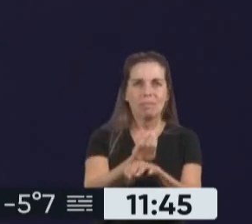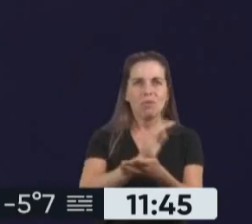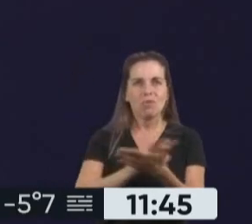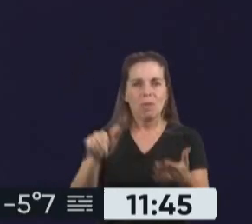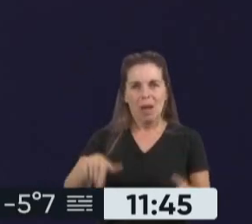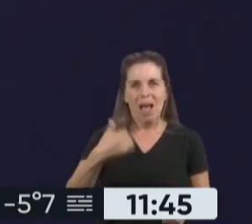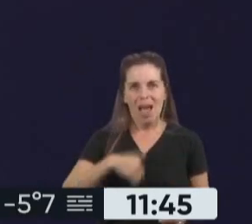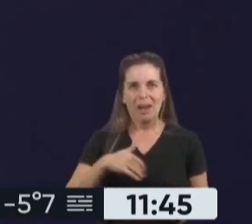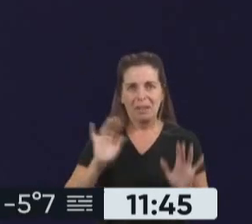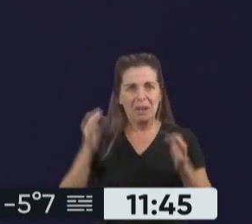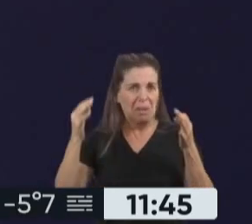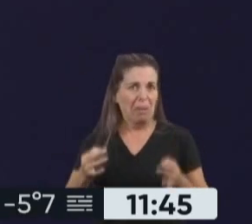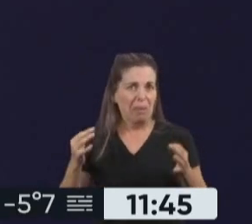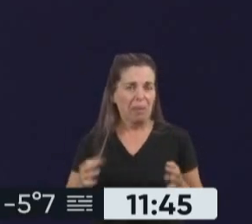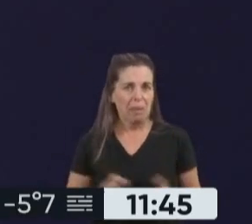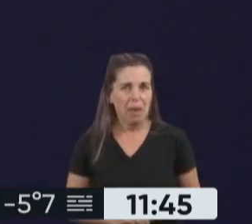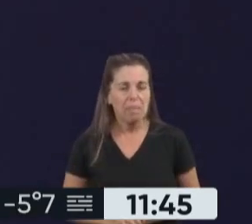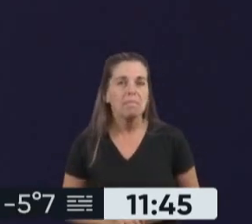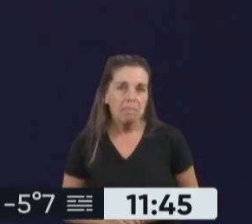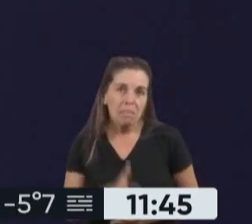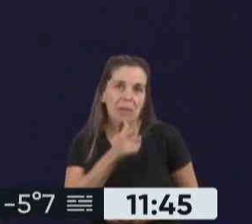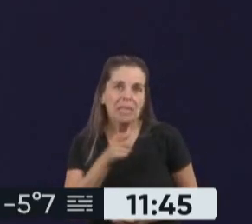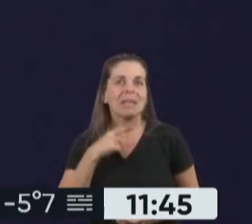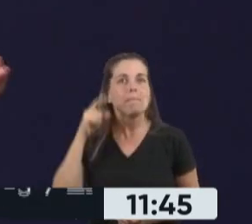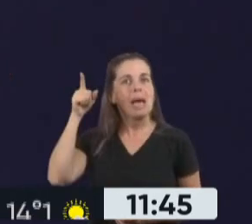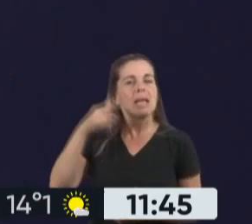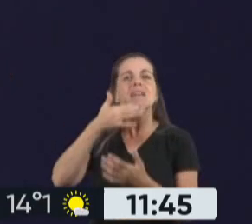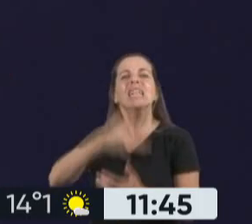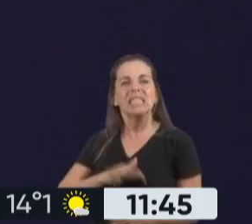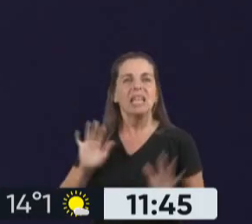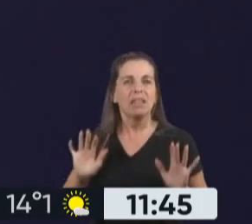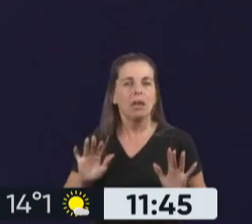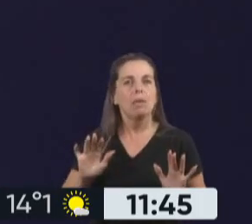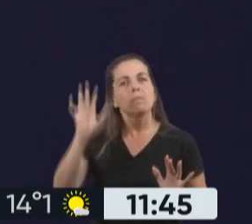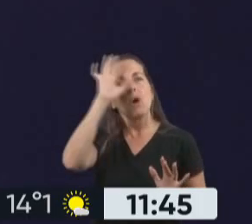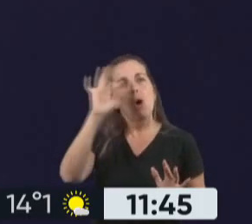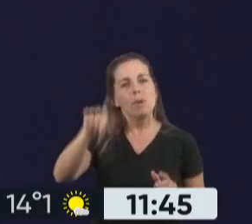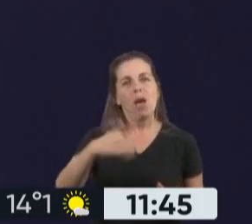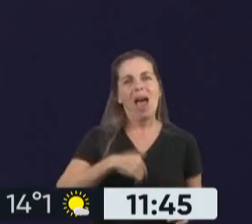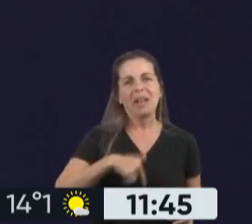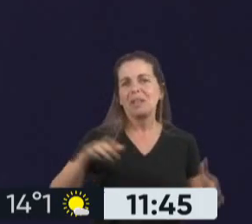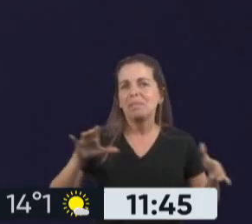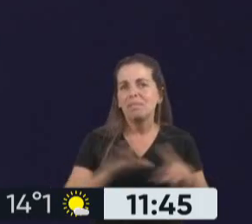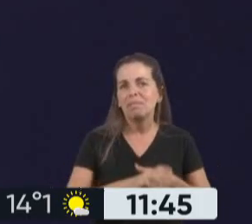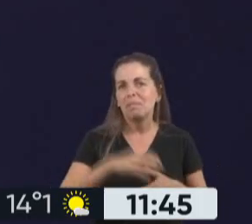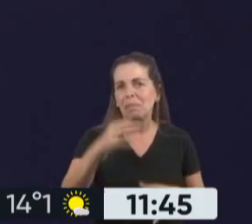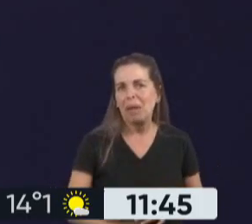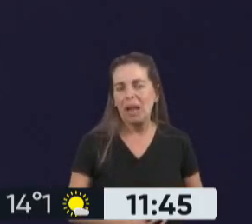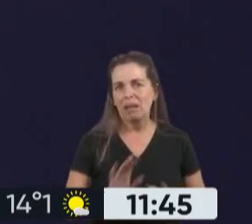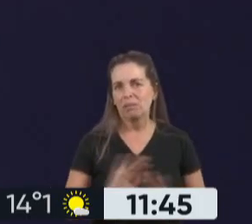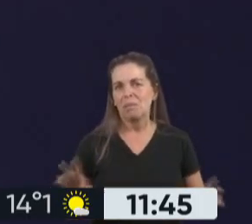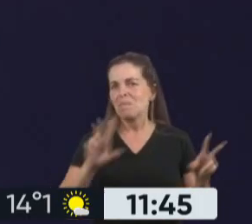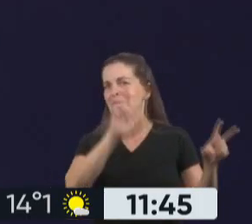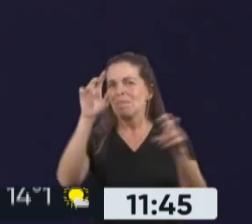bueno, finalmente se entendió que la postura argentina era la correcta, ¿no? Nada tenía que ver una cosa